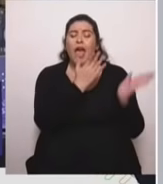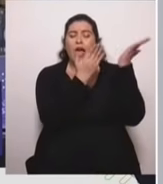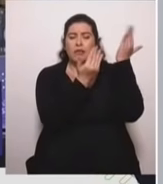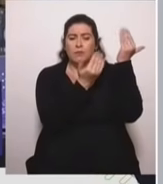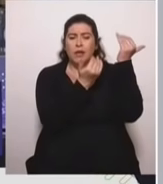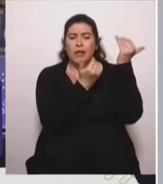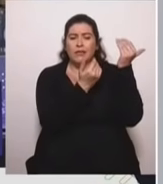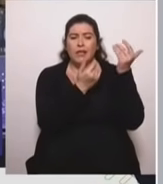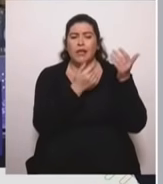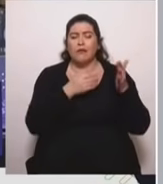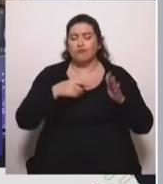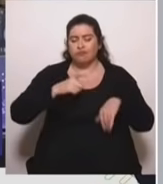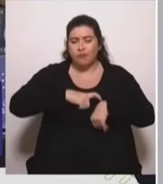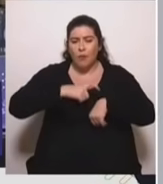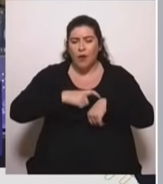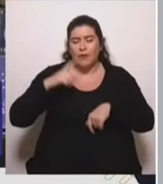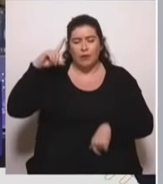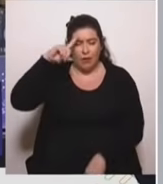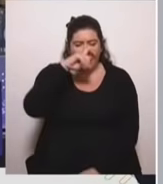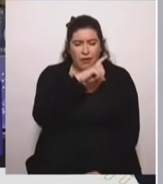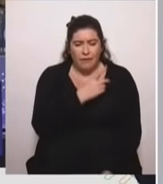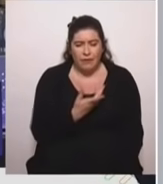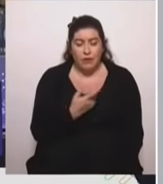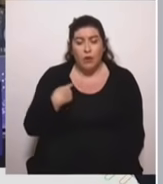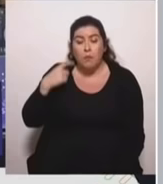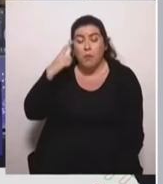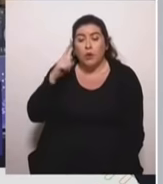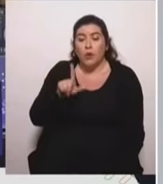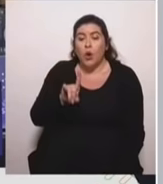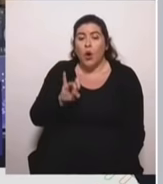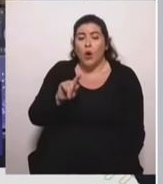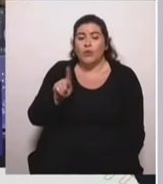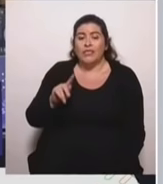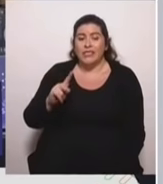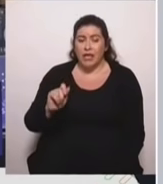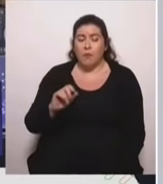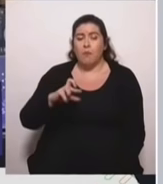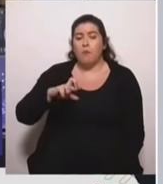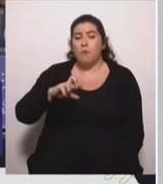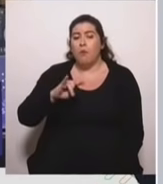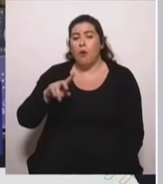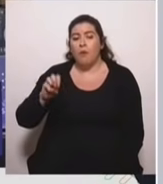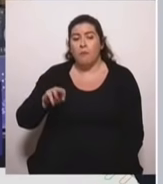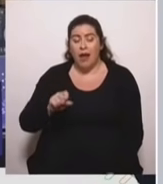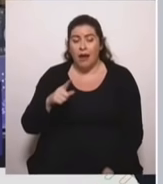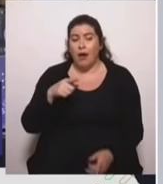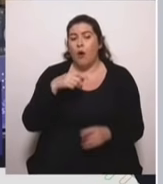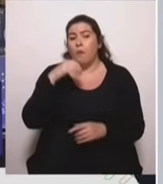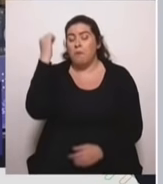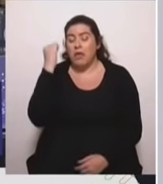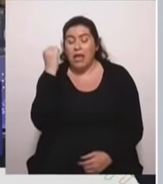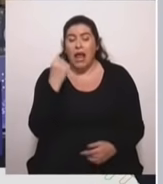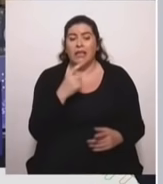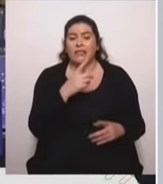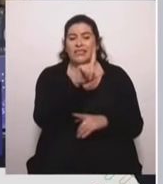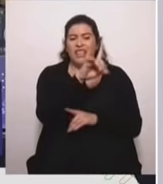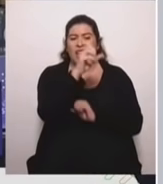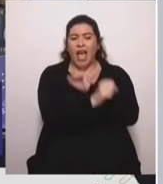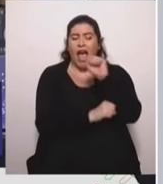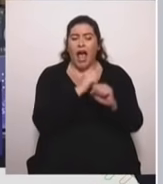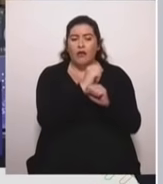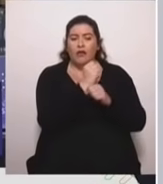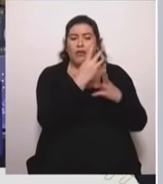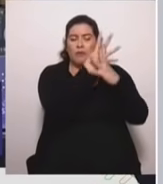existido una votación a mano alzada, siempre y cuando, ¿verdad?, como suele usarse en muchos órganos colegiados de muy diverso